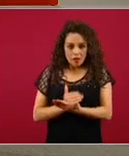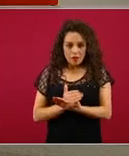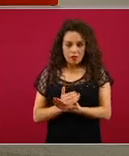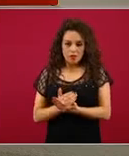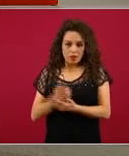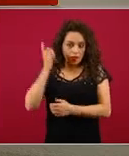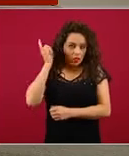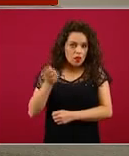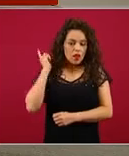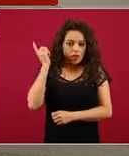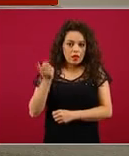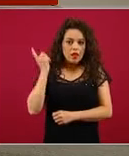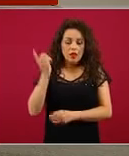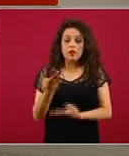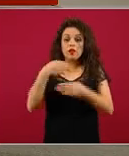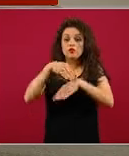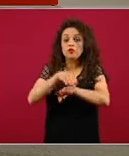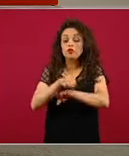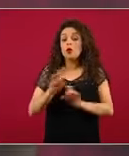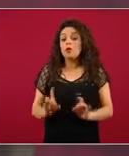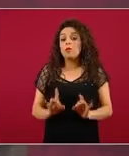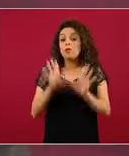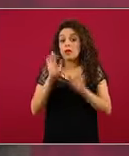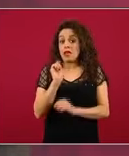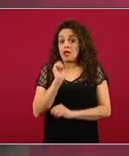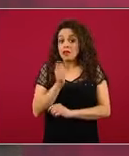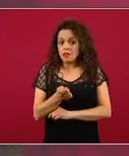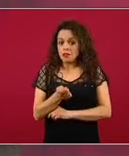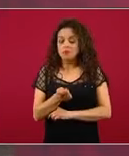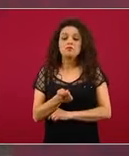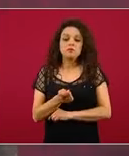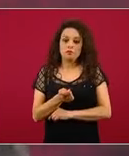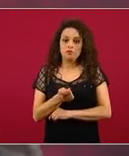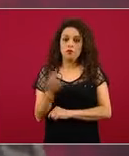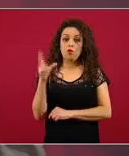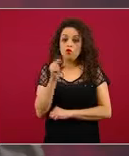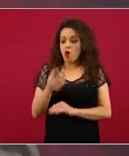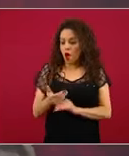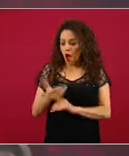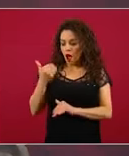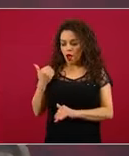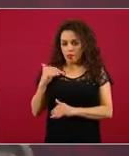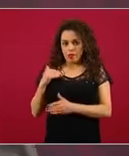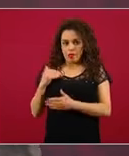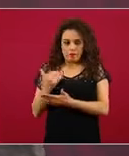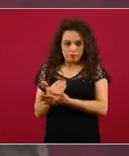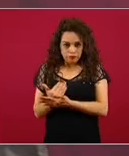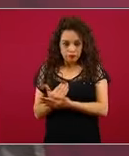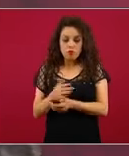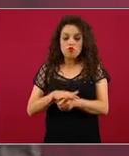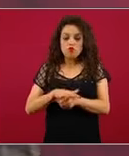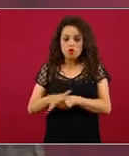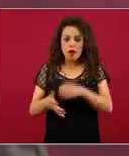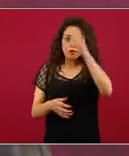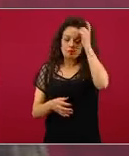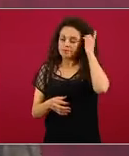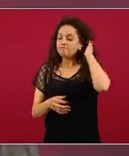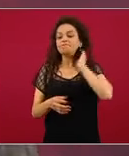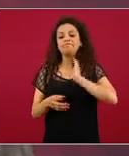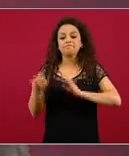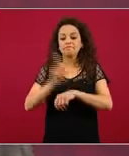día con respecto a lo que podrían ser si no se hiciera una intervención. ¿Cuáles son las intervenciones? Las decimos todos los